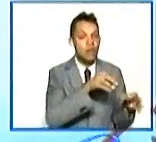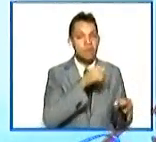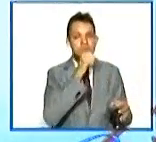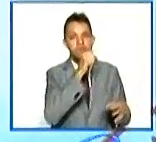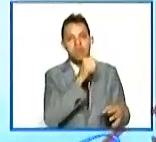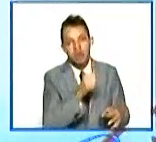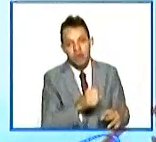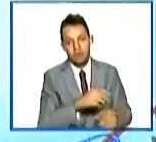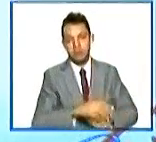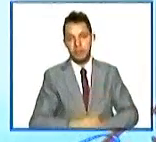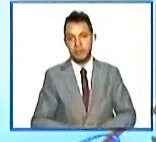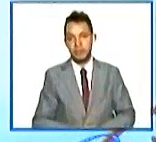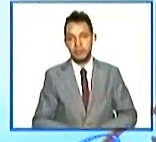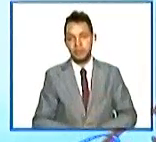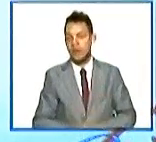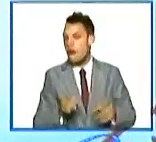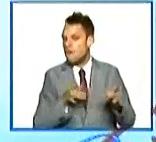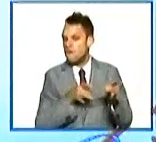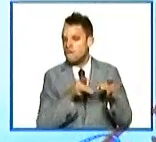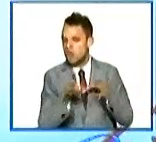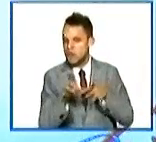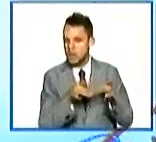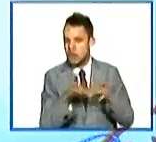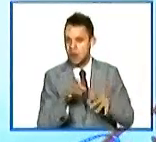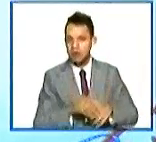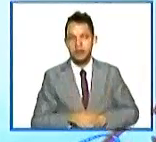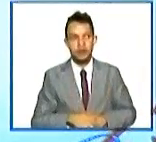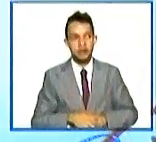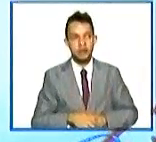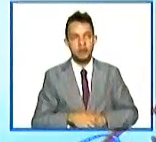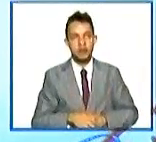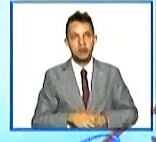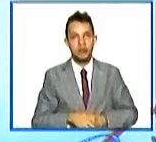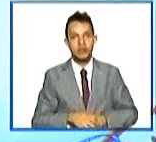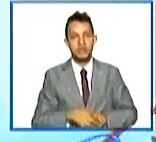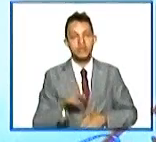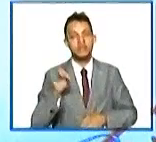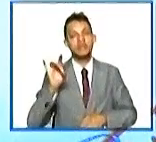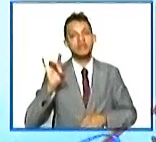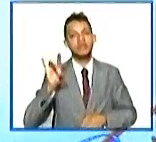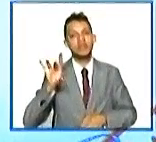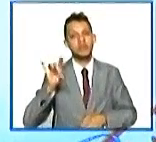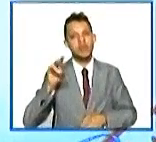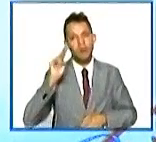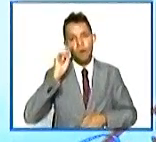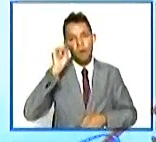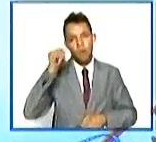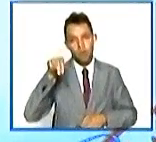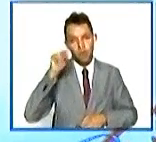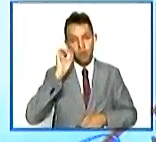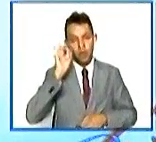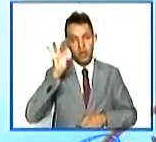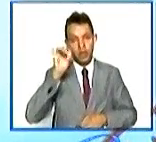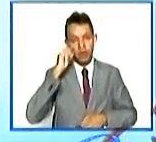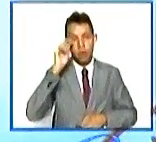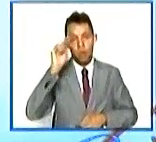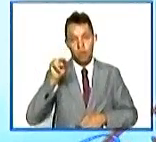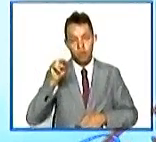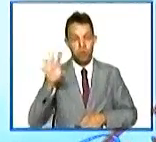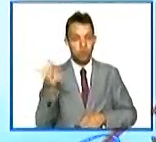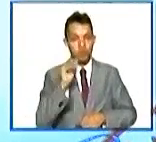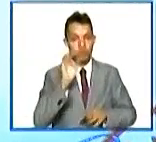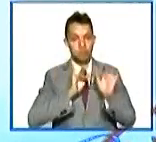informales. ¿La fecha? ¿15? Es el, no. Ah, no, el 15 es el día de la sensibilización.